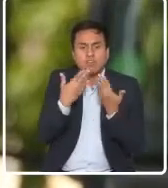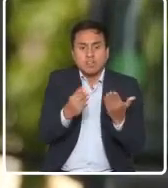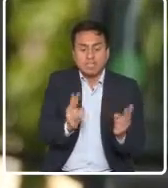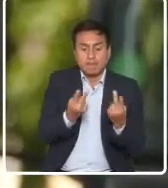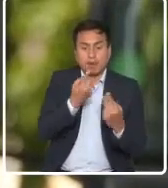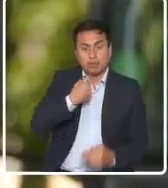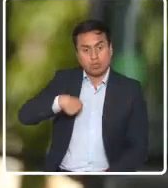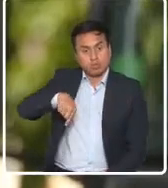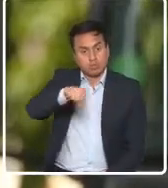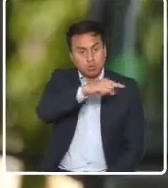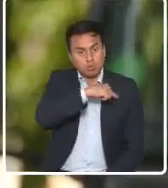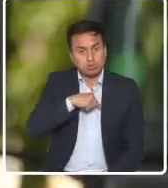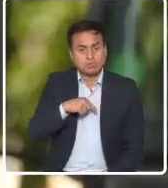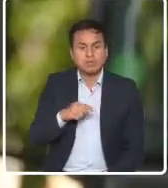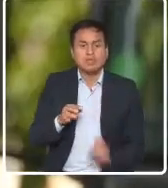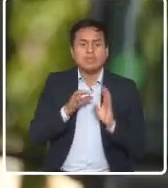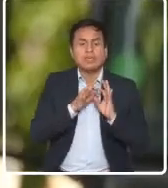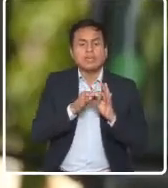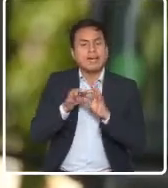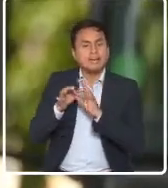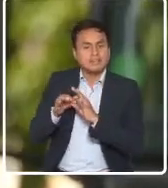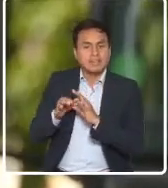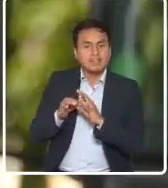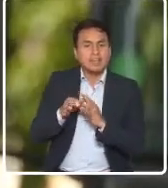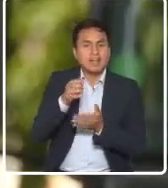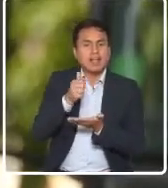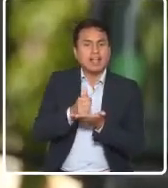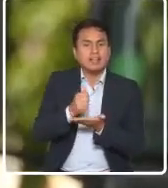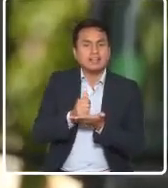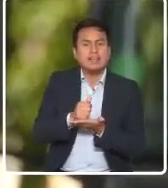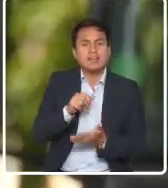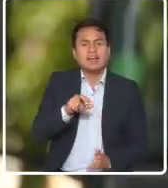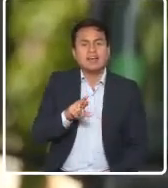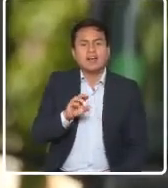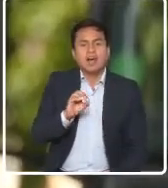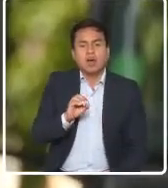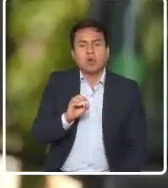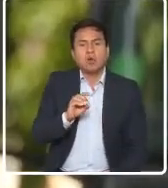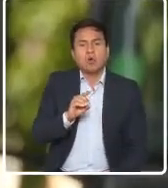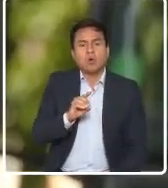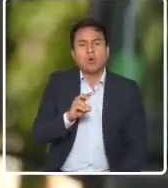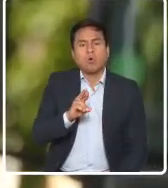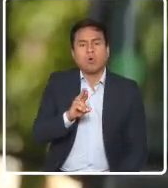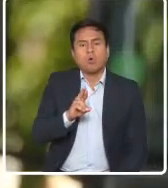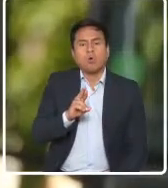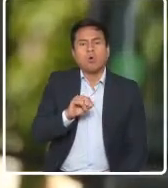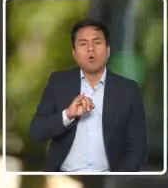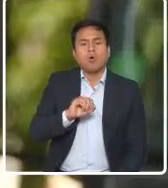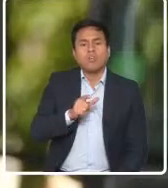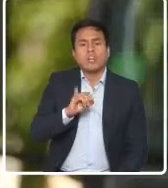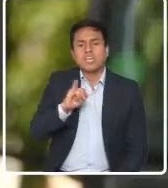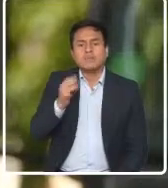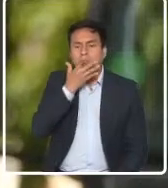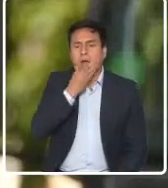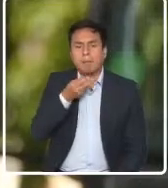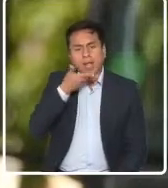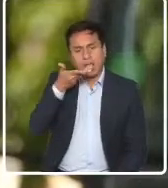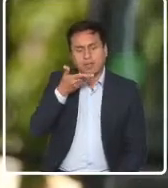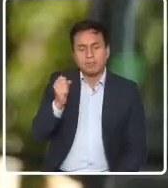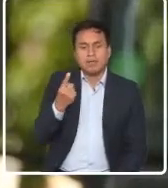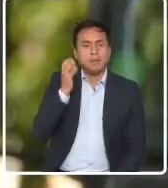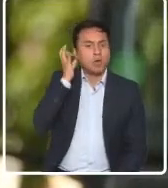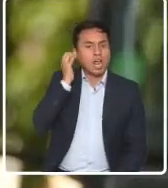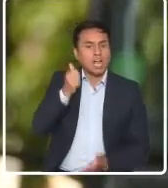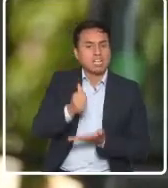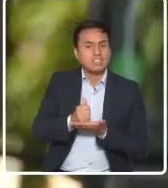salvarnos a nosotros. Muchas gracias a la alcaldesa Nery Rodríguez por sus preciosas palabras. Entiendo que es la primera